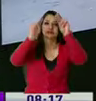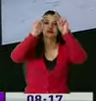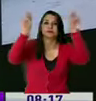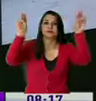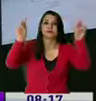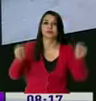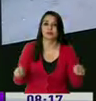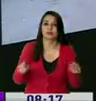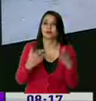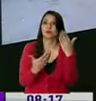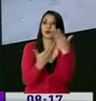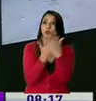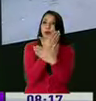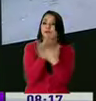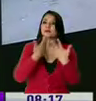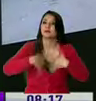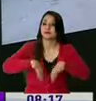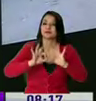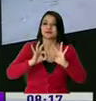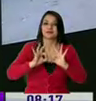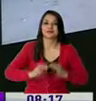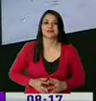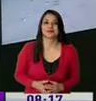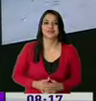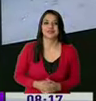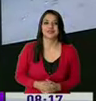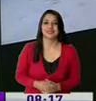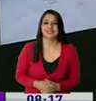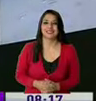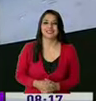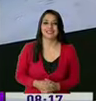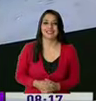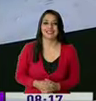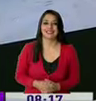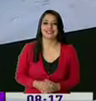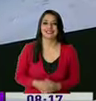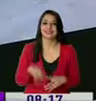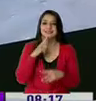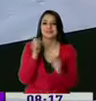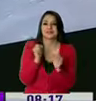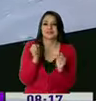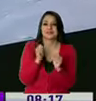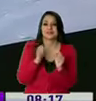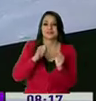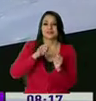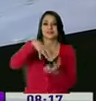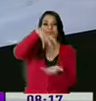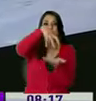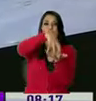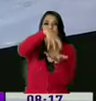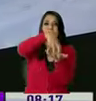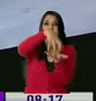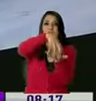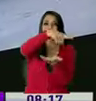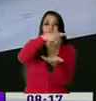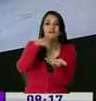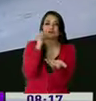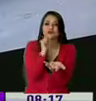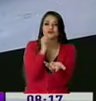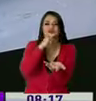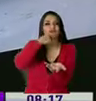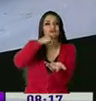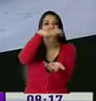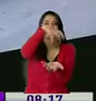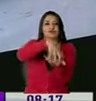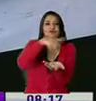me corriges, mi querida Sofi. Buenos días. Ha hecho mucho frío, el Cotopaxi está atrás tuyo, así que veo que el día se